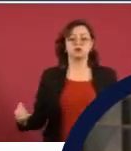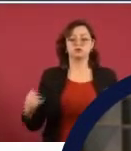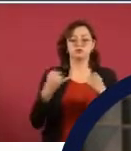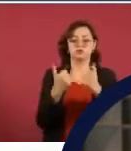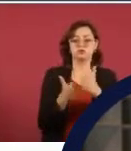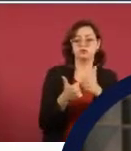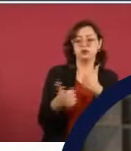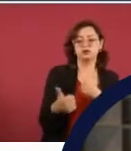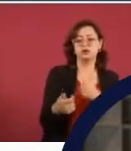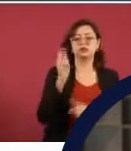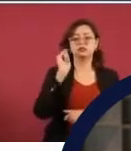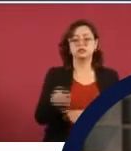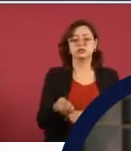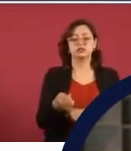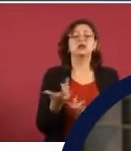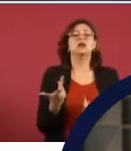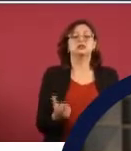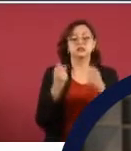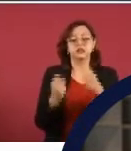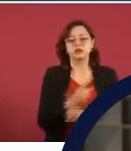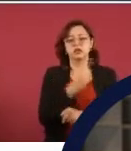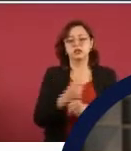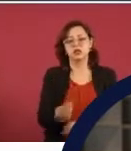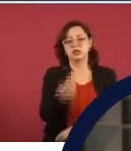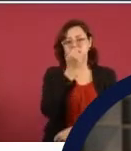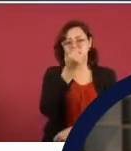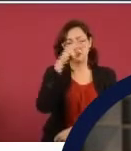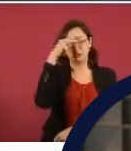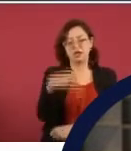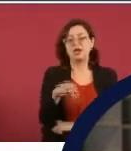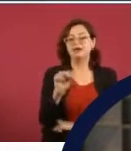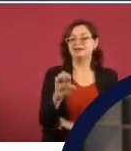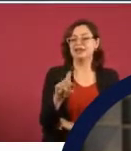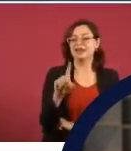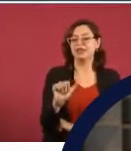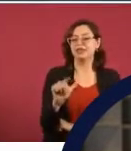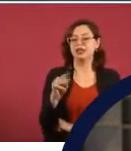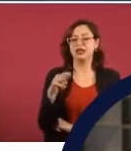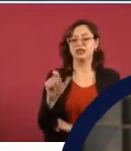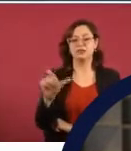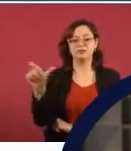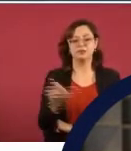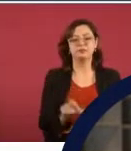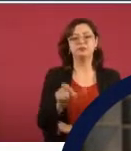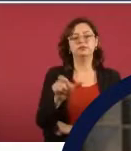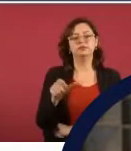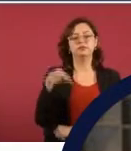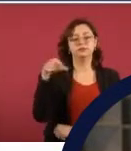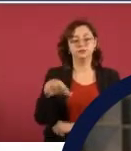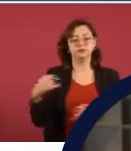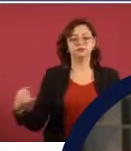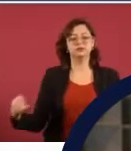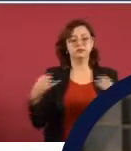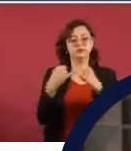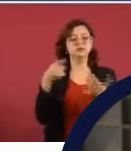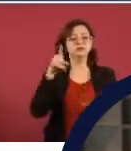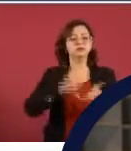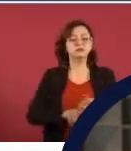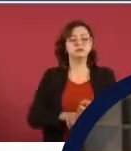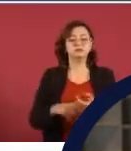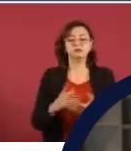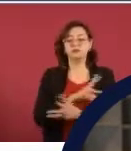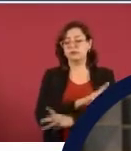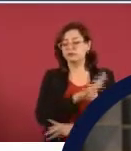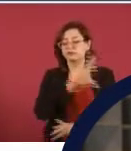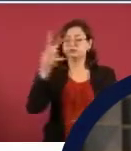las condiciones, entonces no tiene por qué ser así. Podemos empezar a crecer, quién sabe si lleguemos al 4% en promedio, cada vez